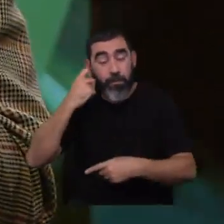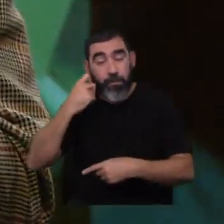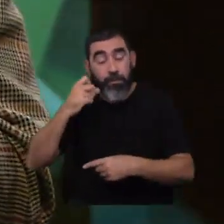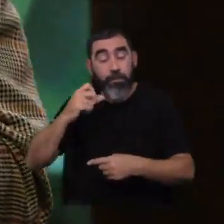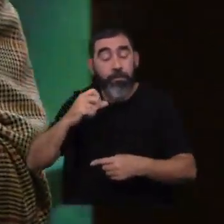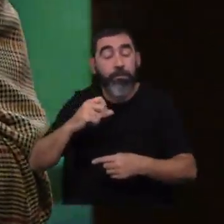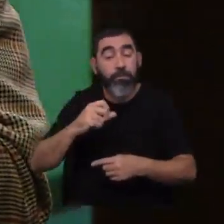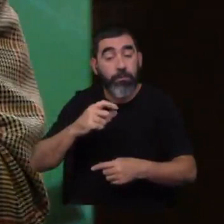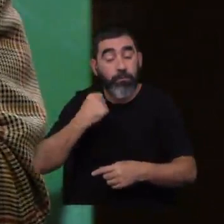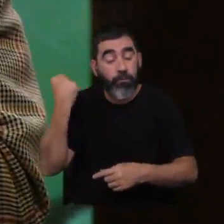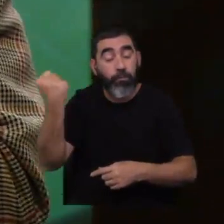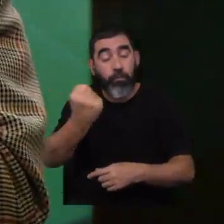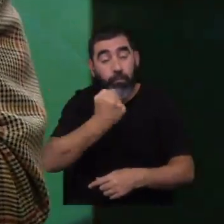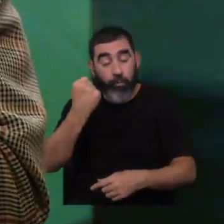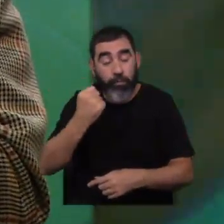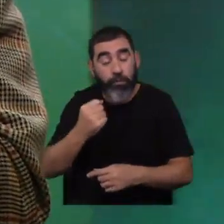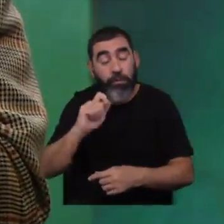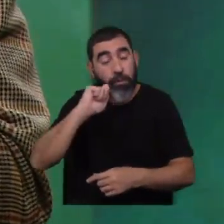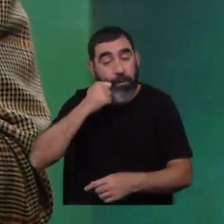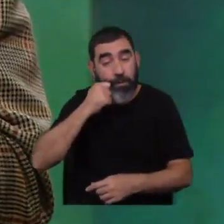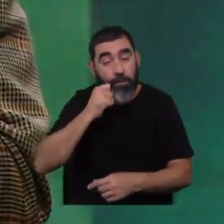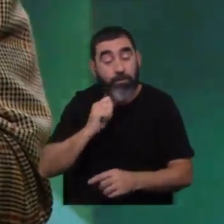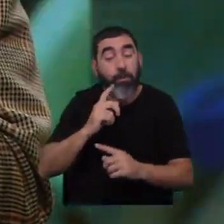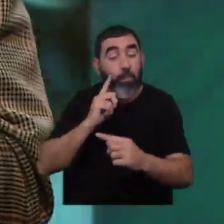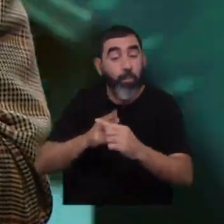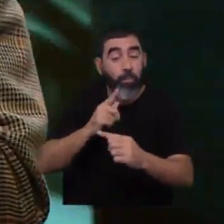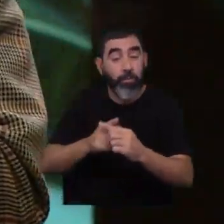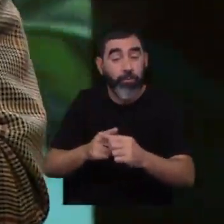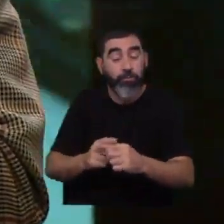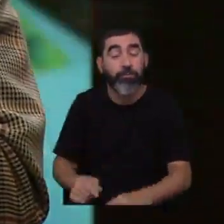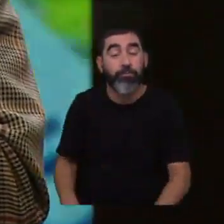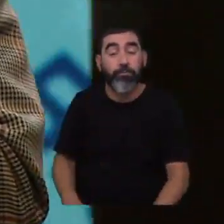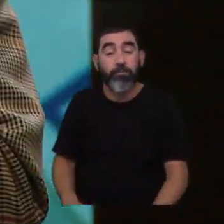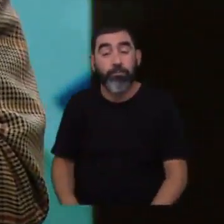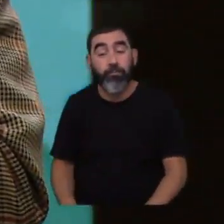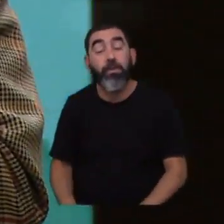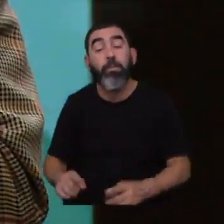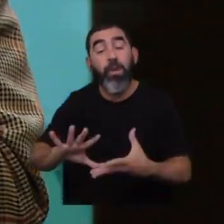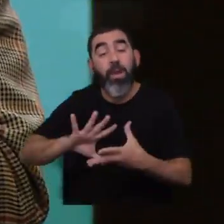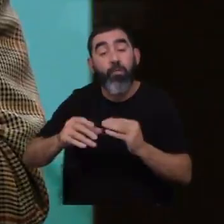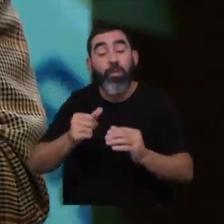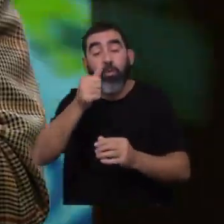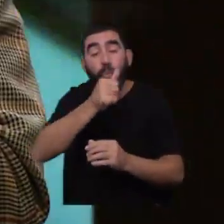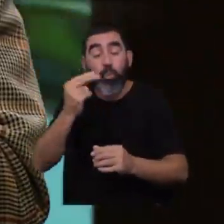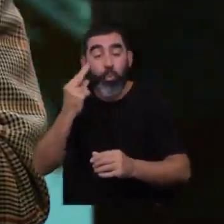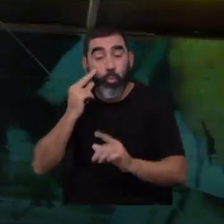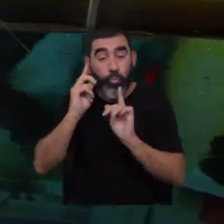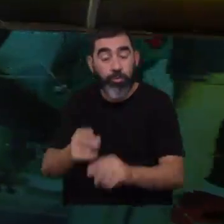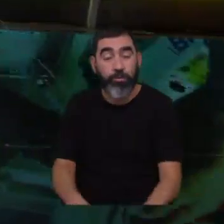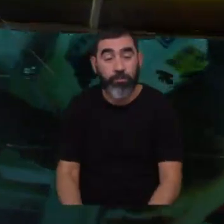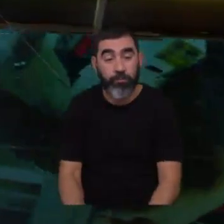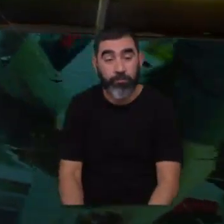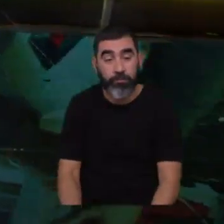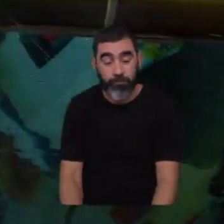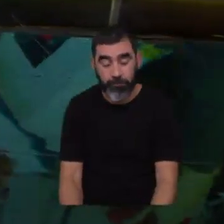disciplinas, es tremendamente enriquecedora y es justamente, como decía antes, la forma de atacar los problemas. No quiero caer en un